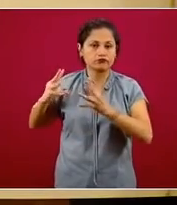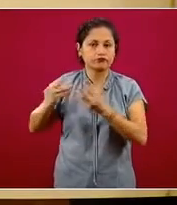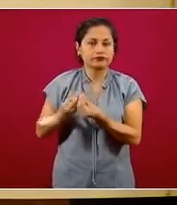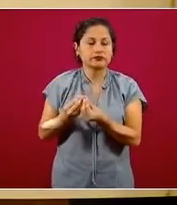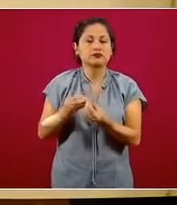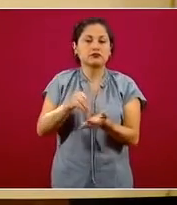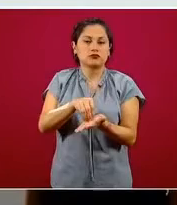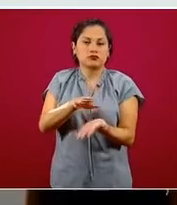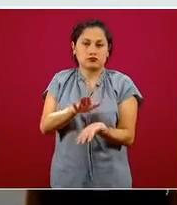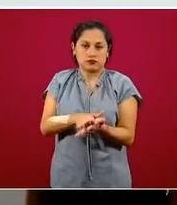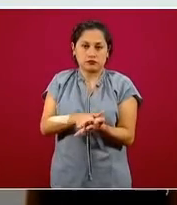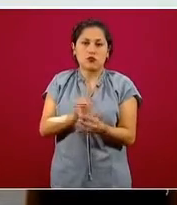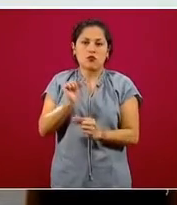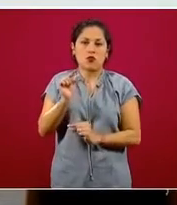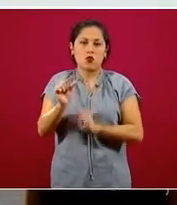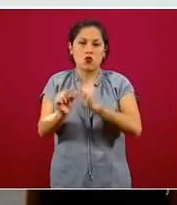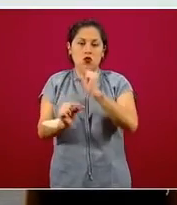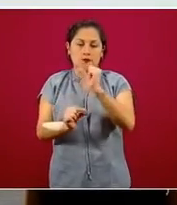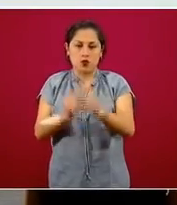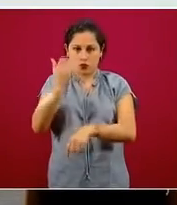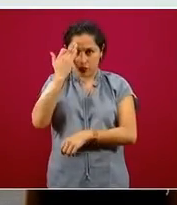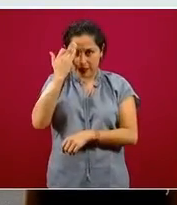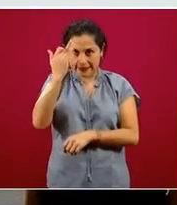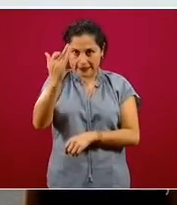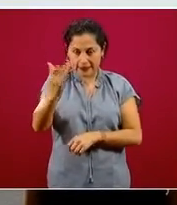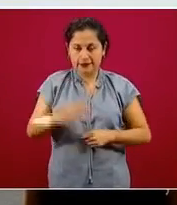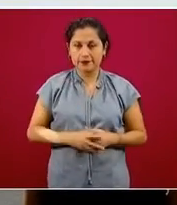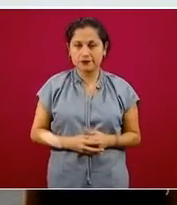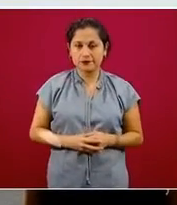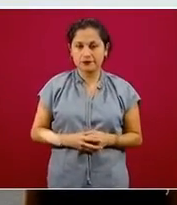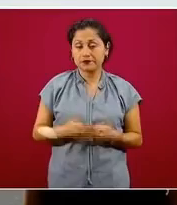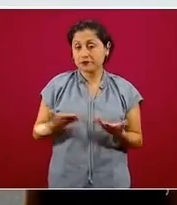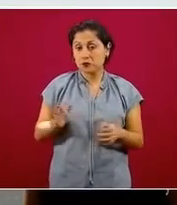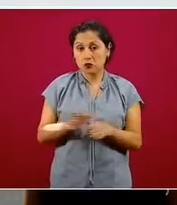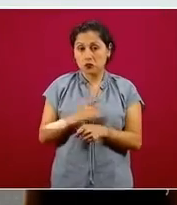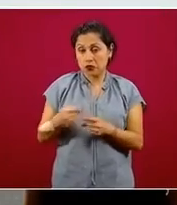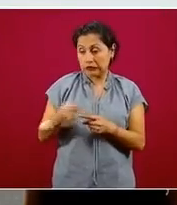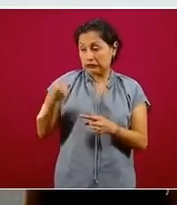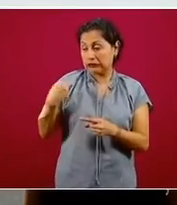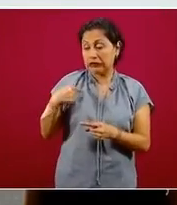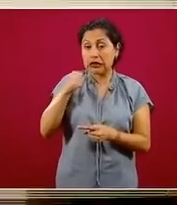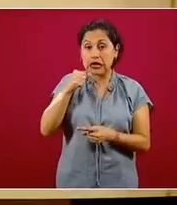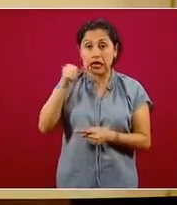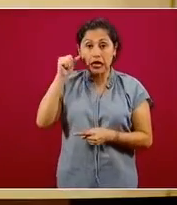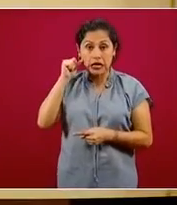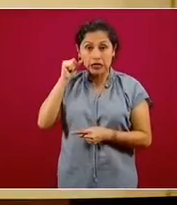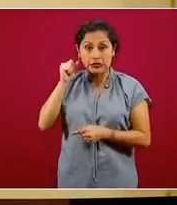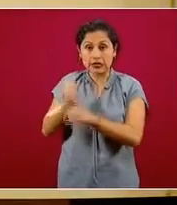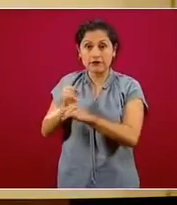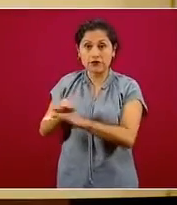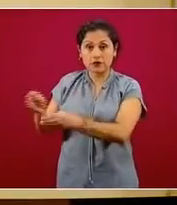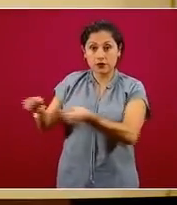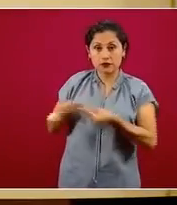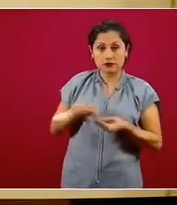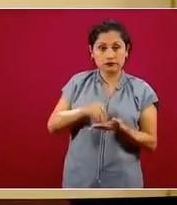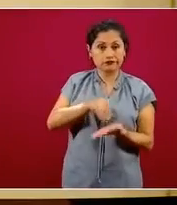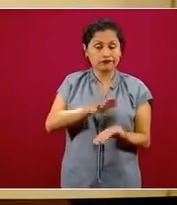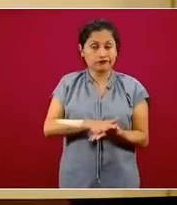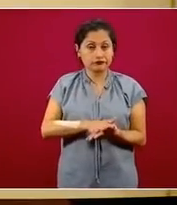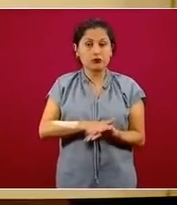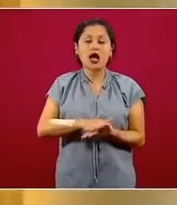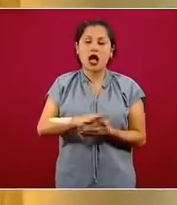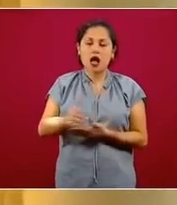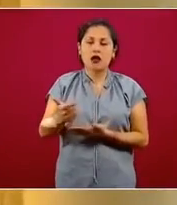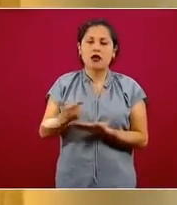a la estadística oficial en el hecho de que en las últimas 24 horas se emitió su resultado o se realizó su